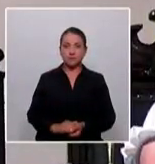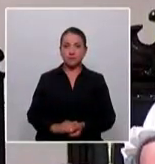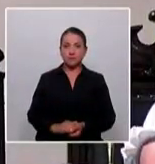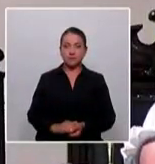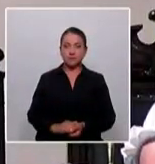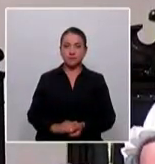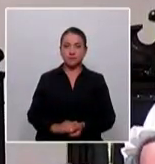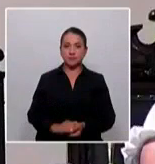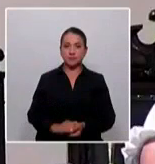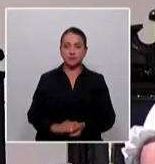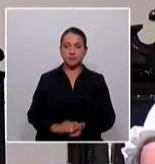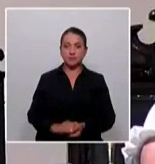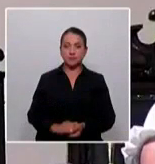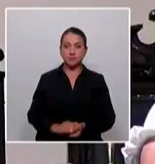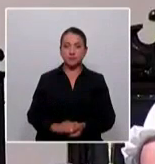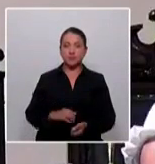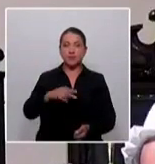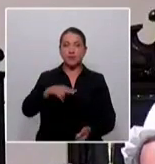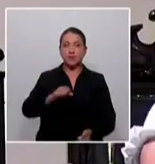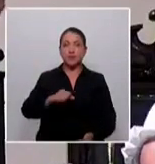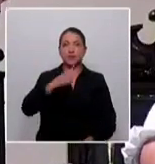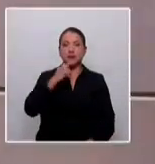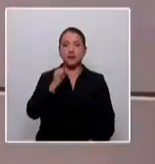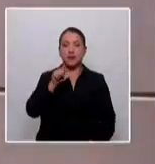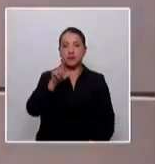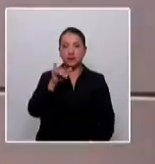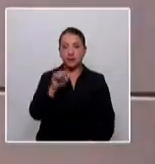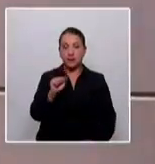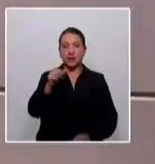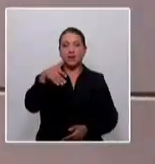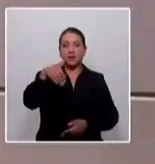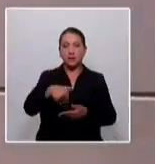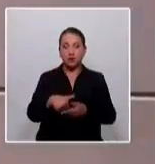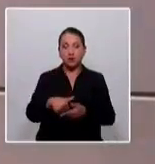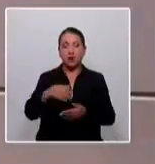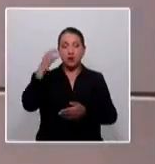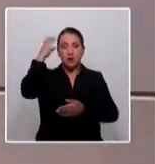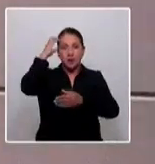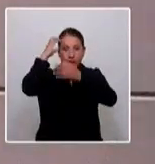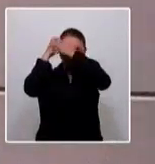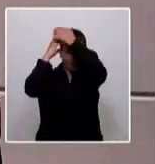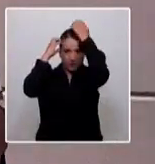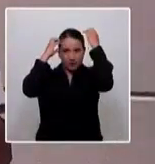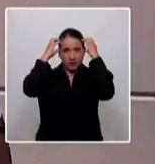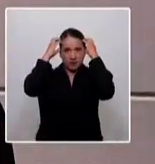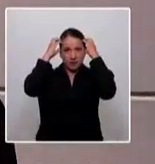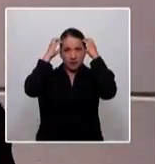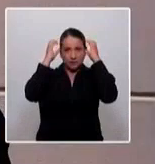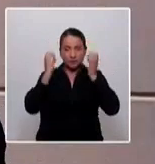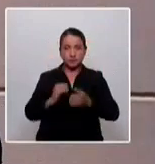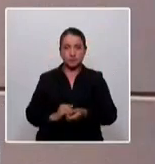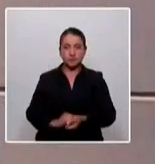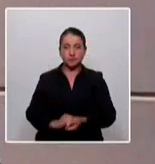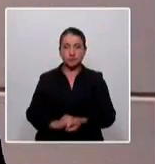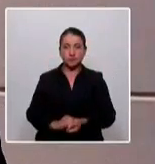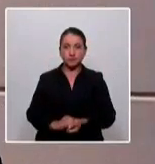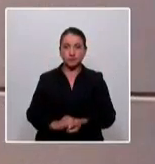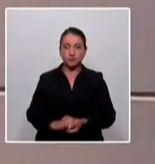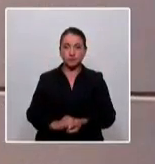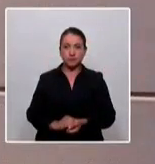un desenlace no esperado si es que esto se mantiene, ¿no? Por lo menos lo conversábamos contigo a nivel de la vicepresidencia, a lo mejor va a tener que quedar para